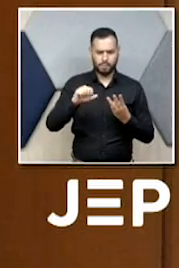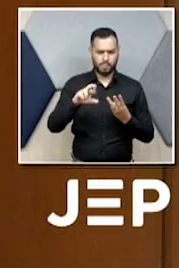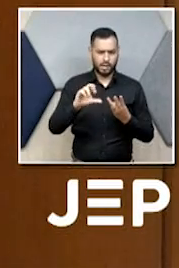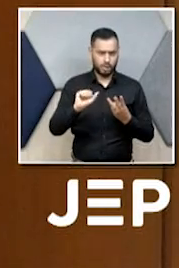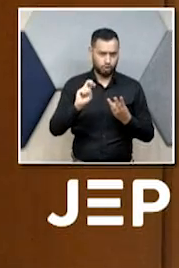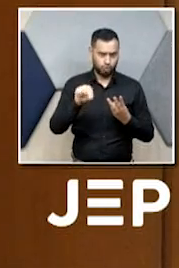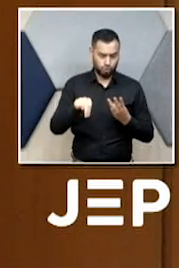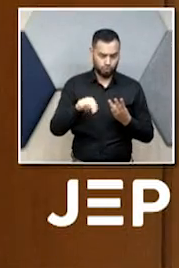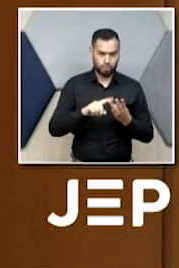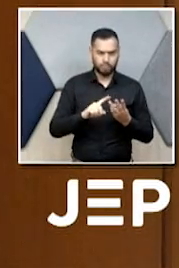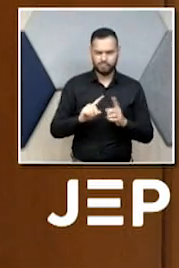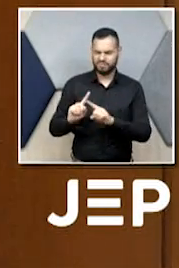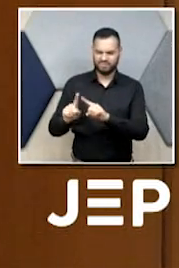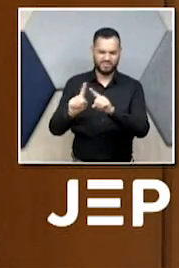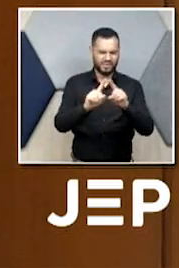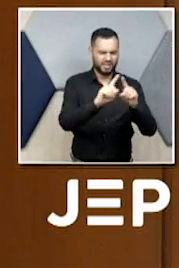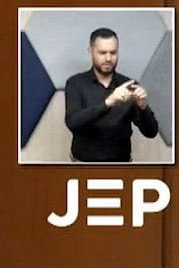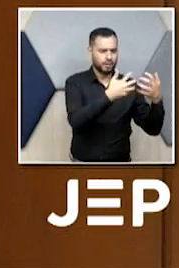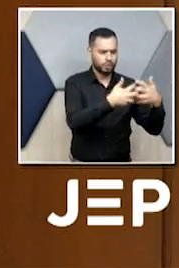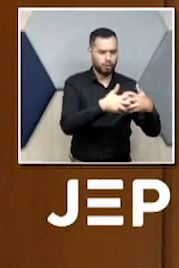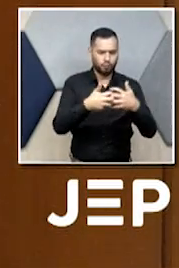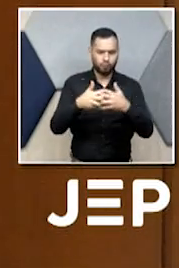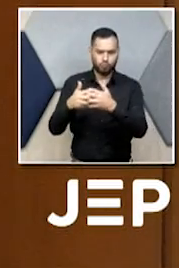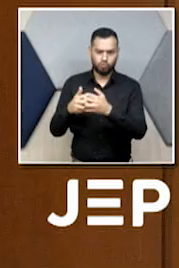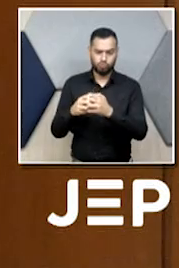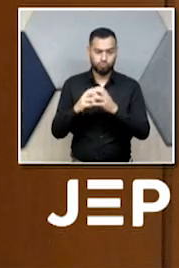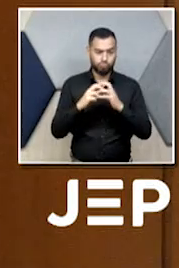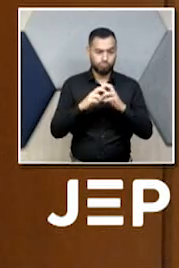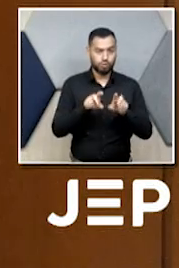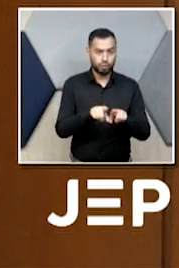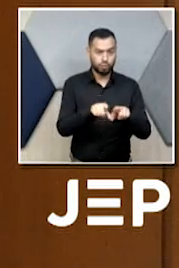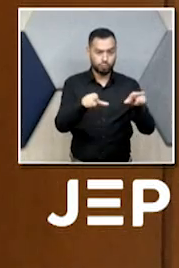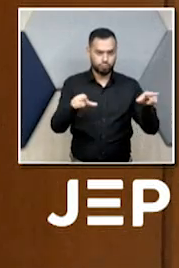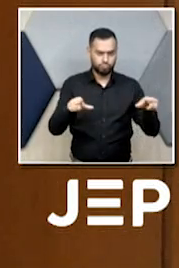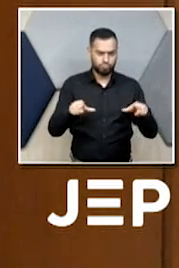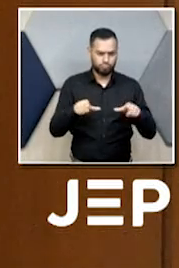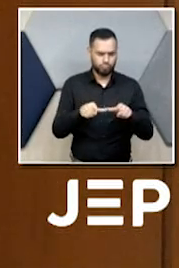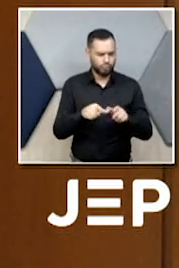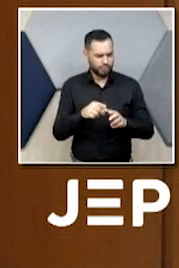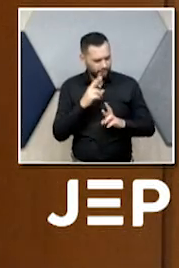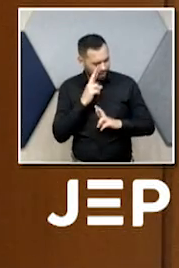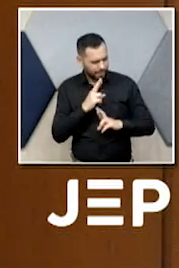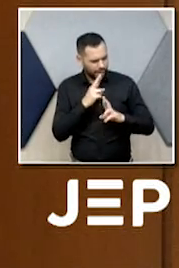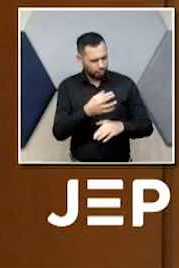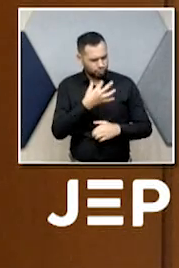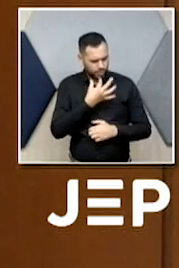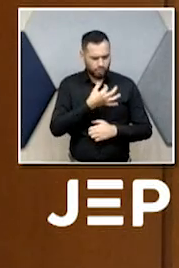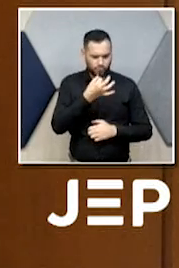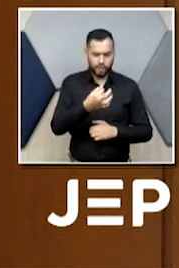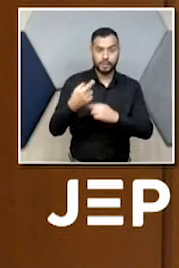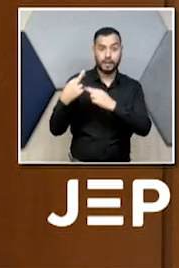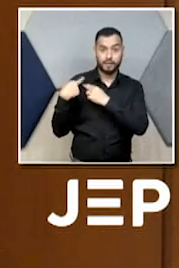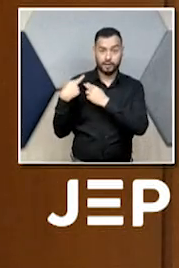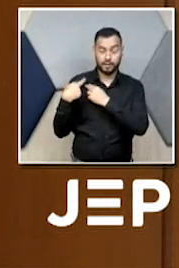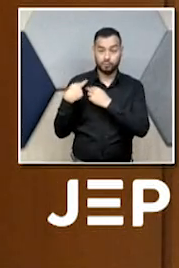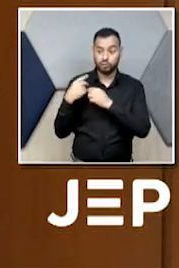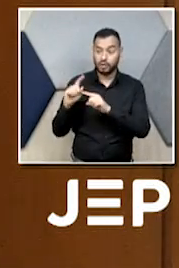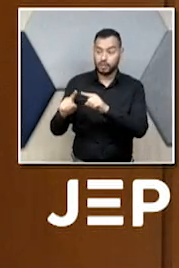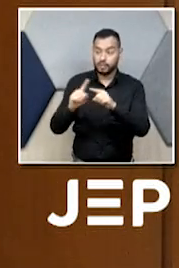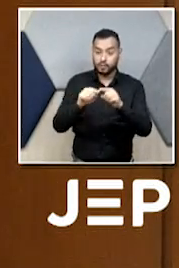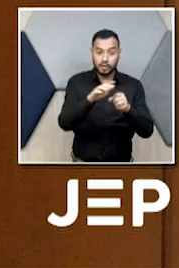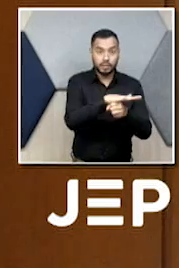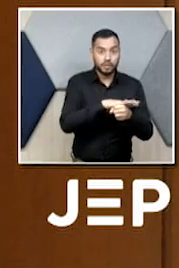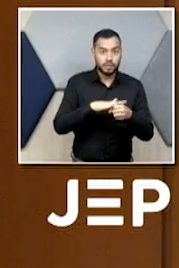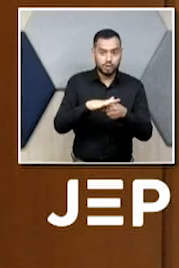demás funcionarios del despacho de la Sección de Reconocimiento de Verdad y de Responsabilidad de los Hechos y Conductas de la